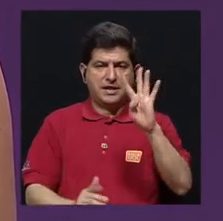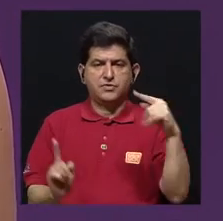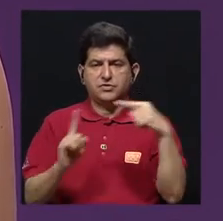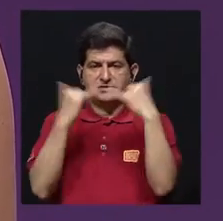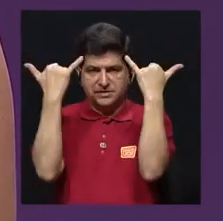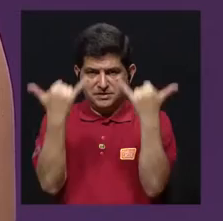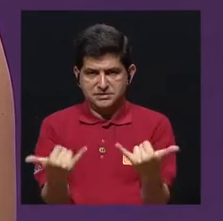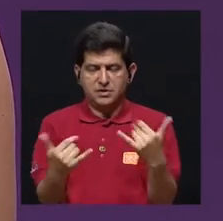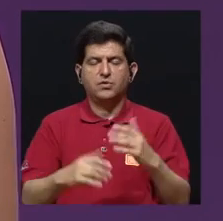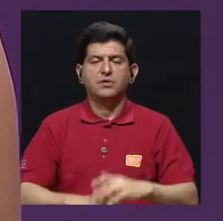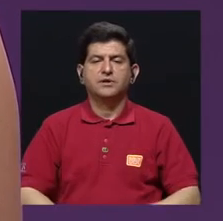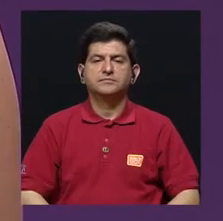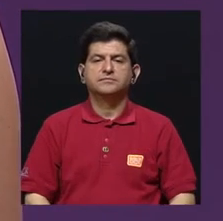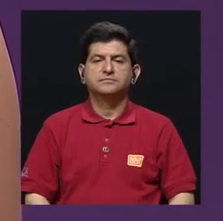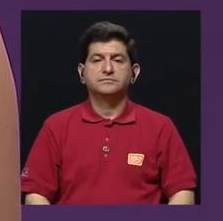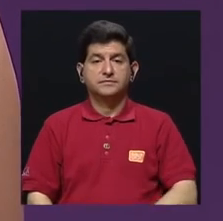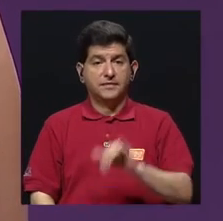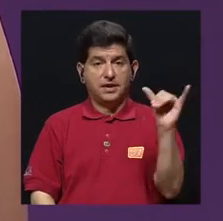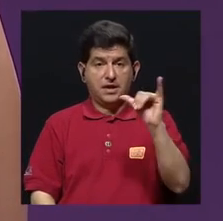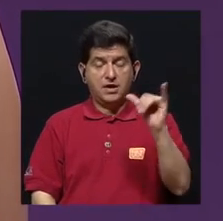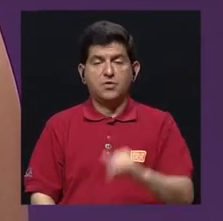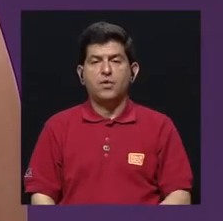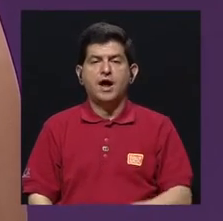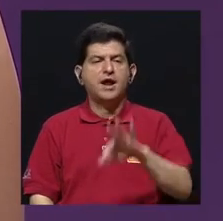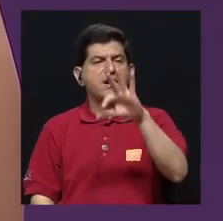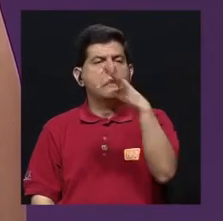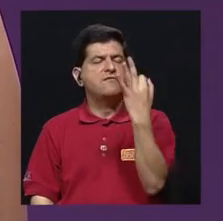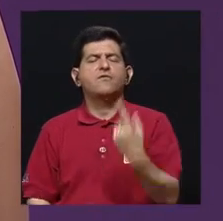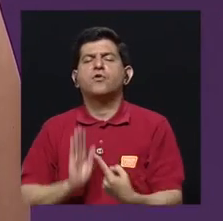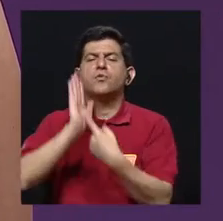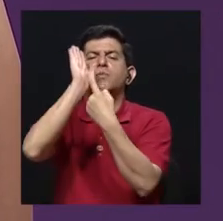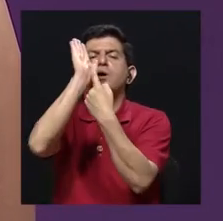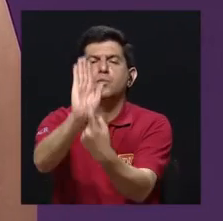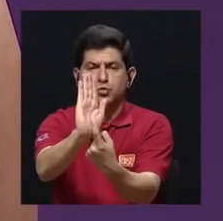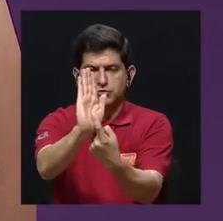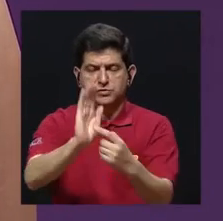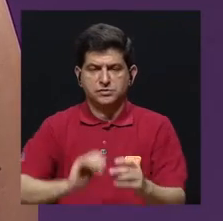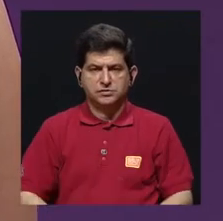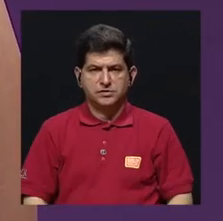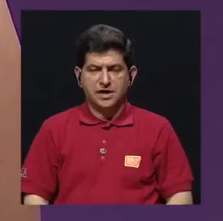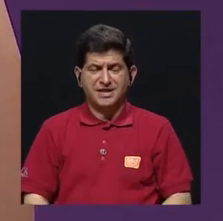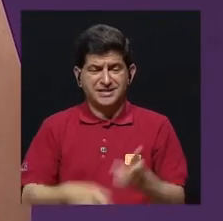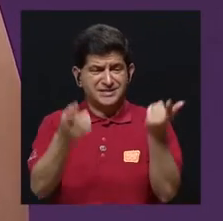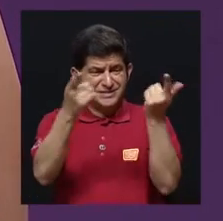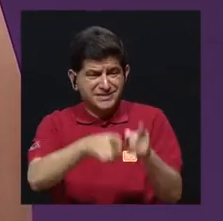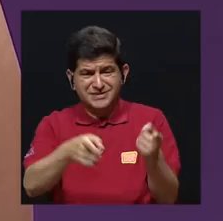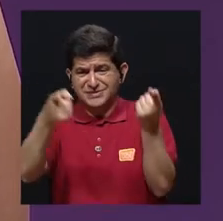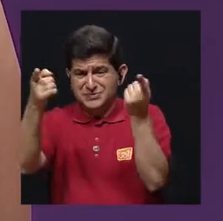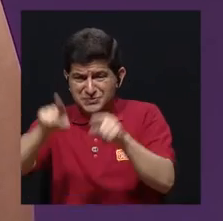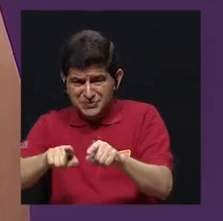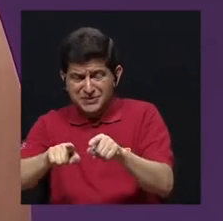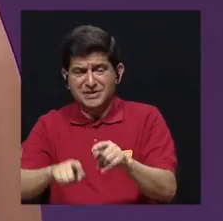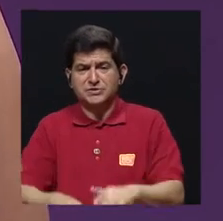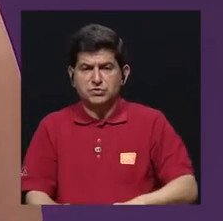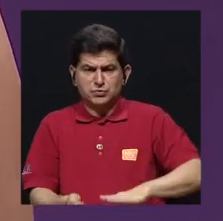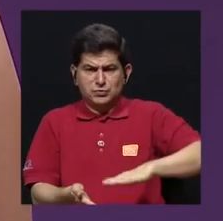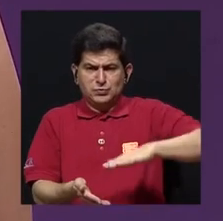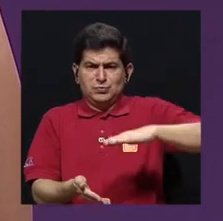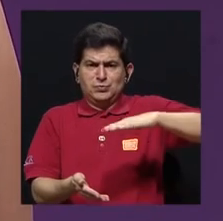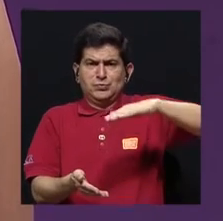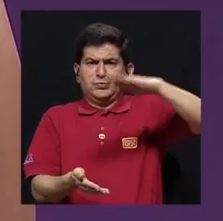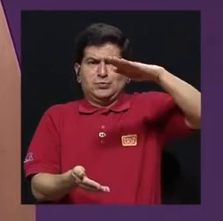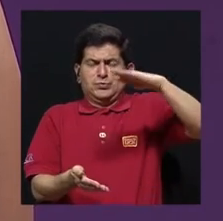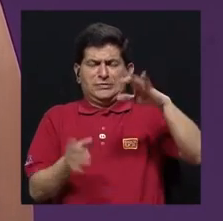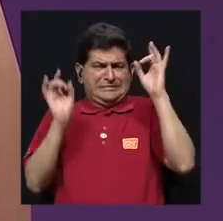la actualidad. Y también como una forma de hacer visible este acontecimiento que se ha venido aumentando a